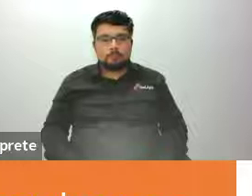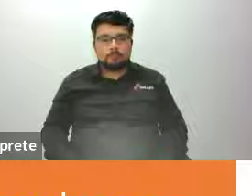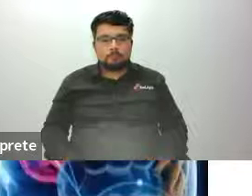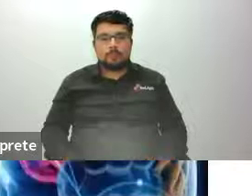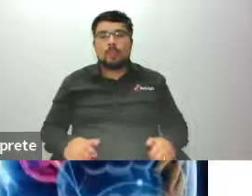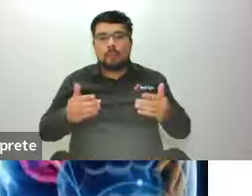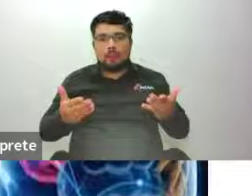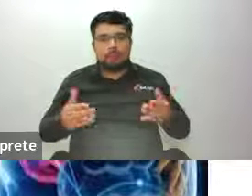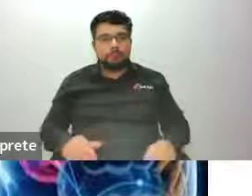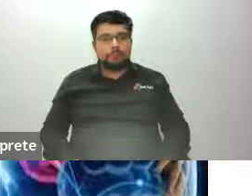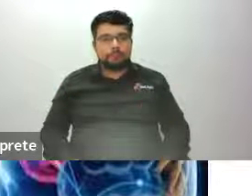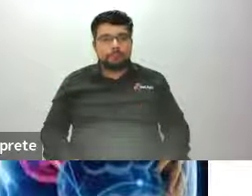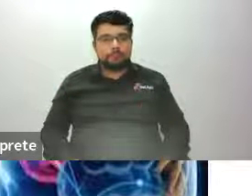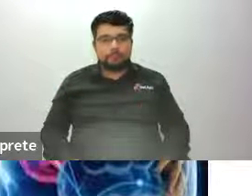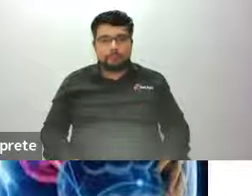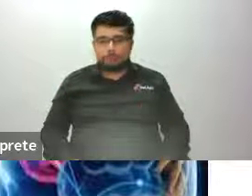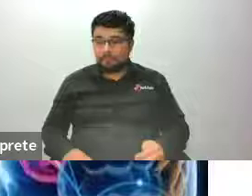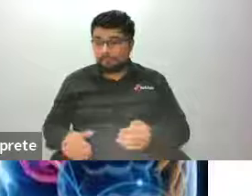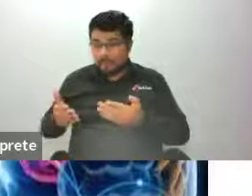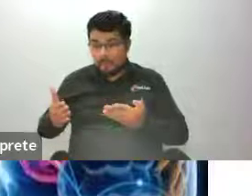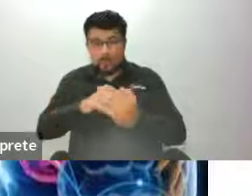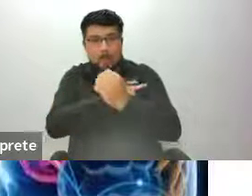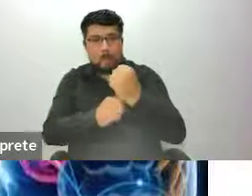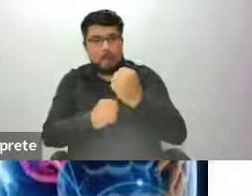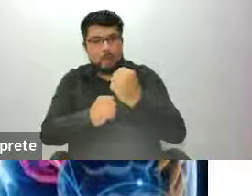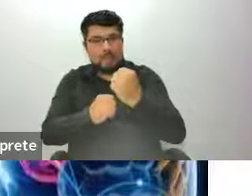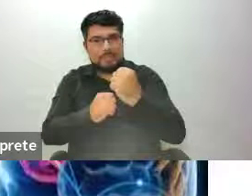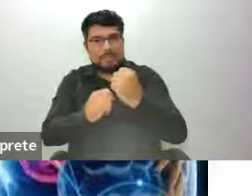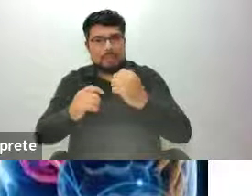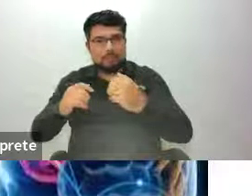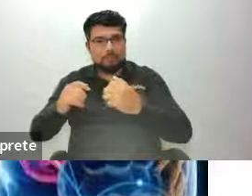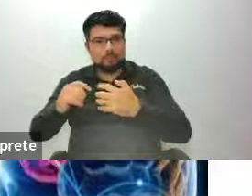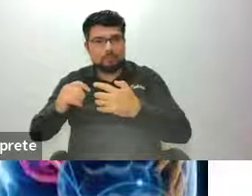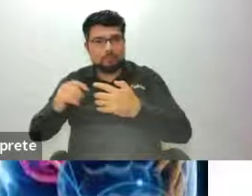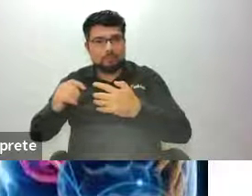este potencial, ¿cierto? Lo vamos a observar